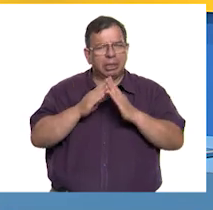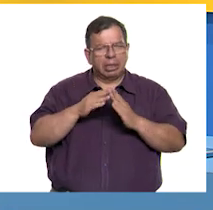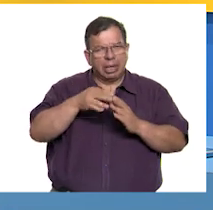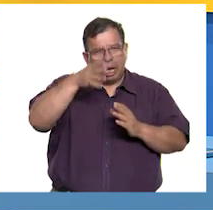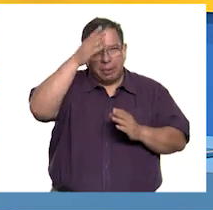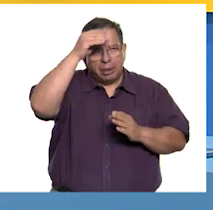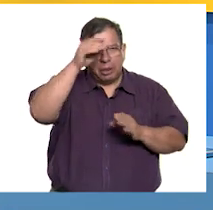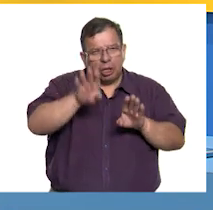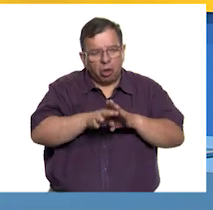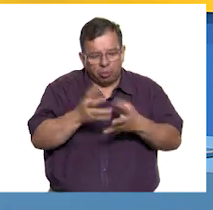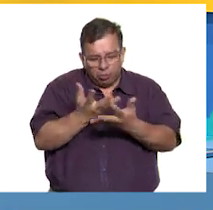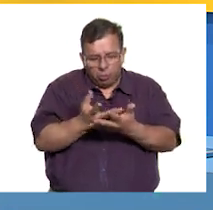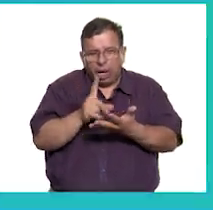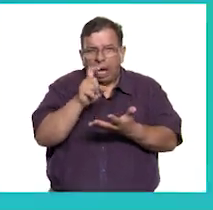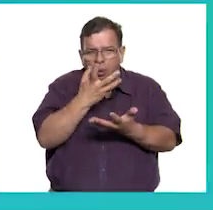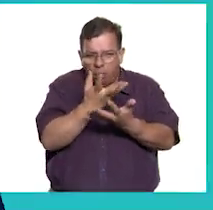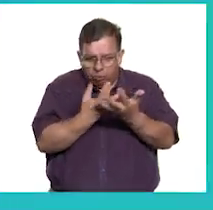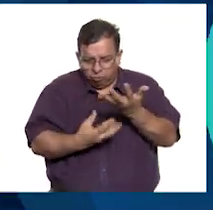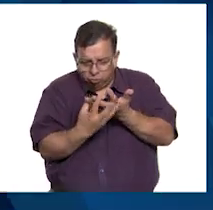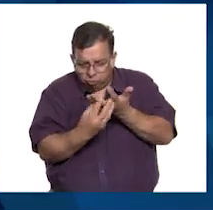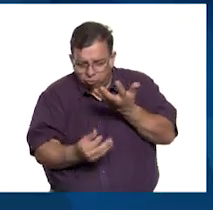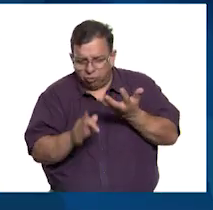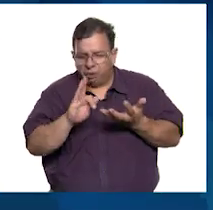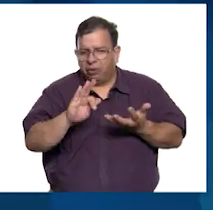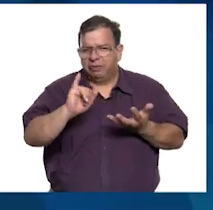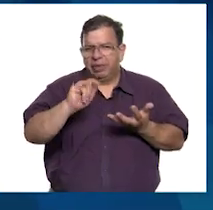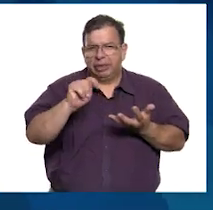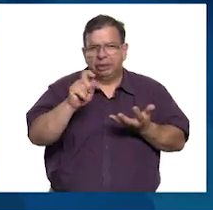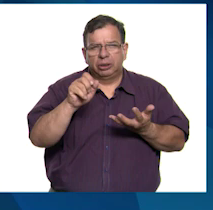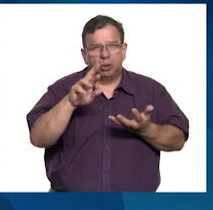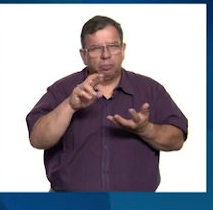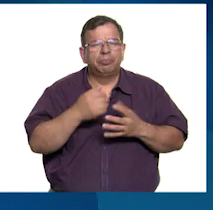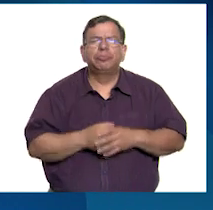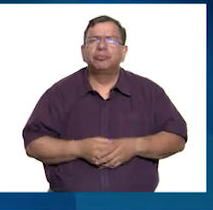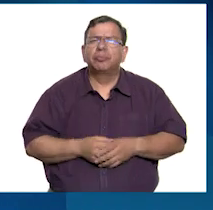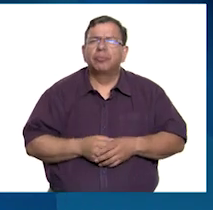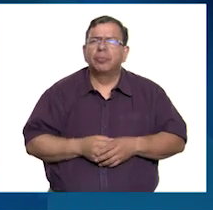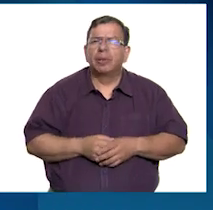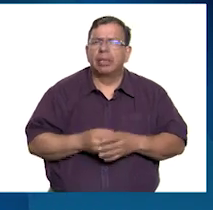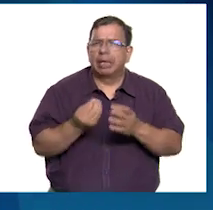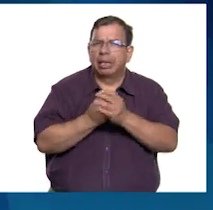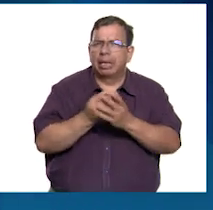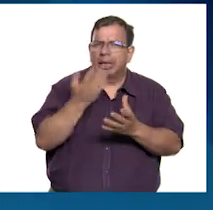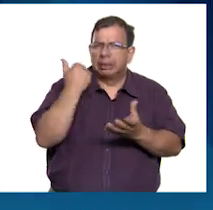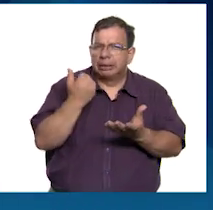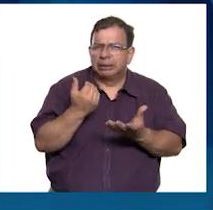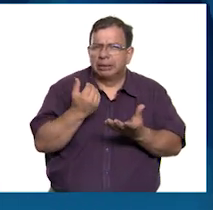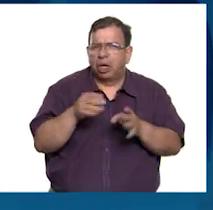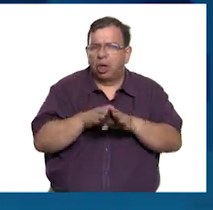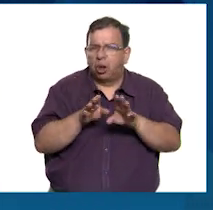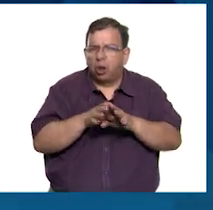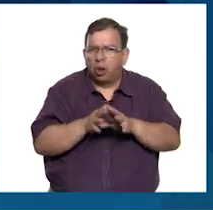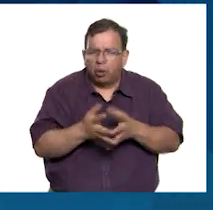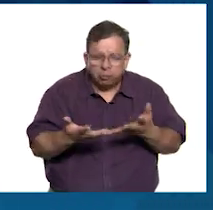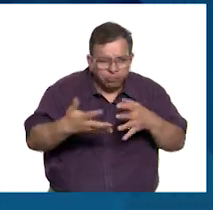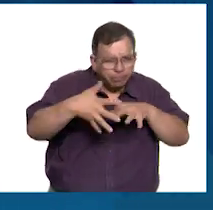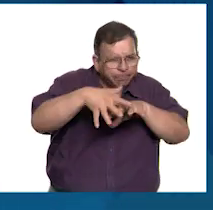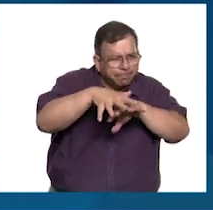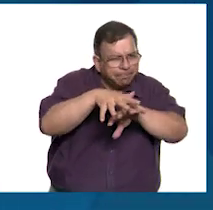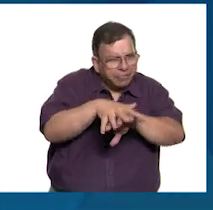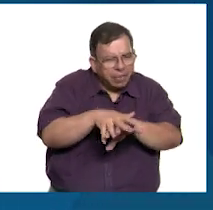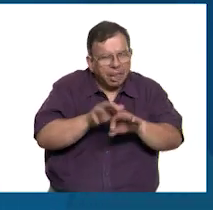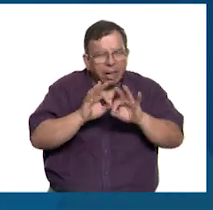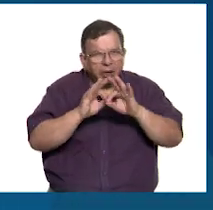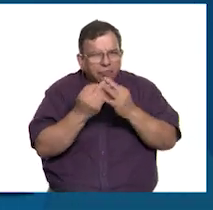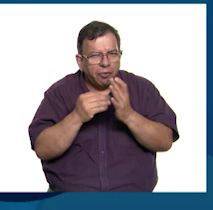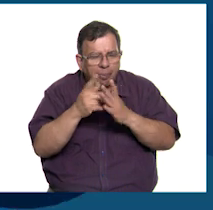un filtro de agua. Así es. En clases pasadas estuvimos aprendiendo sobre las mezclas y los diferentes métodos